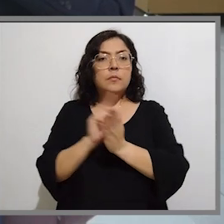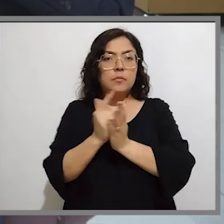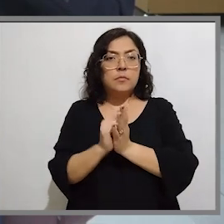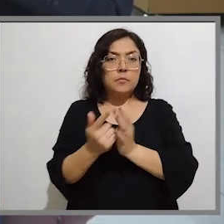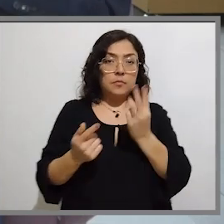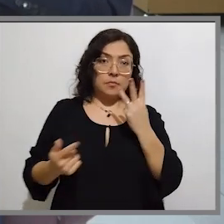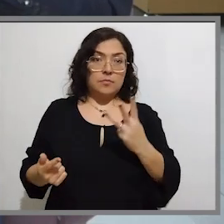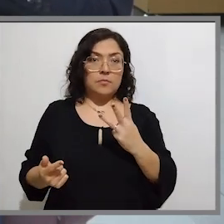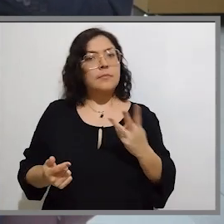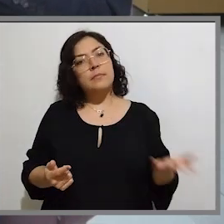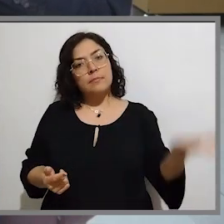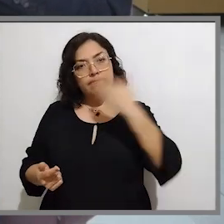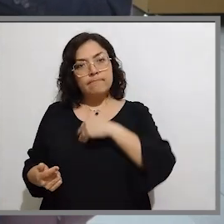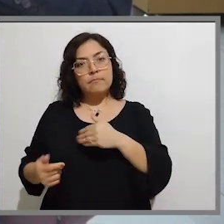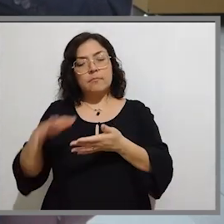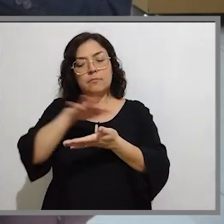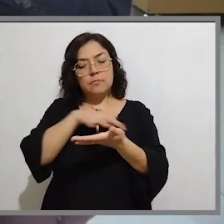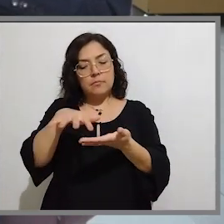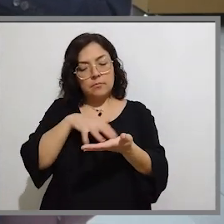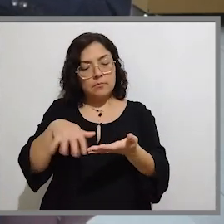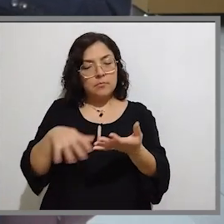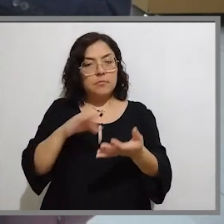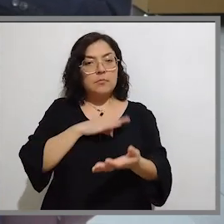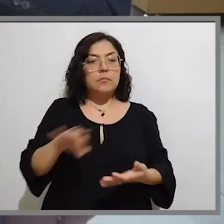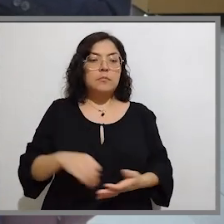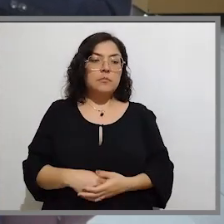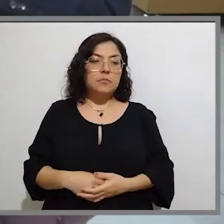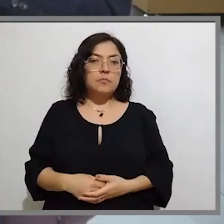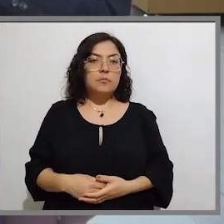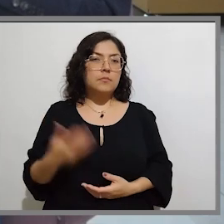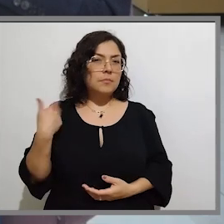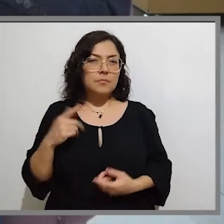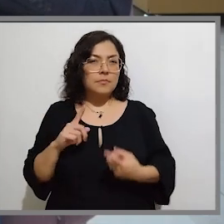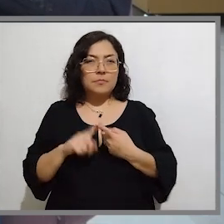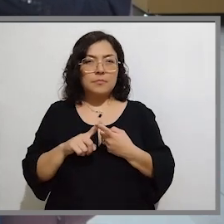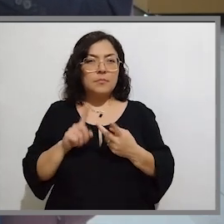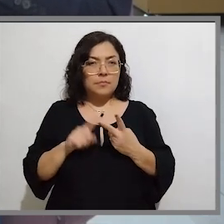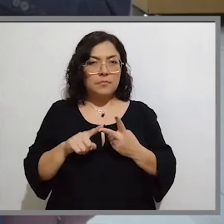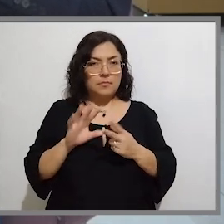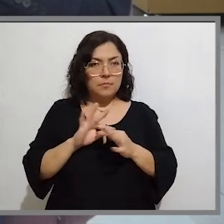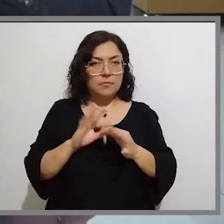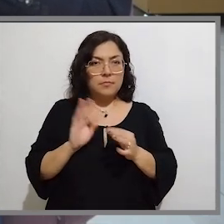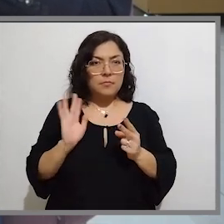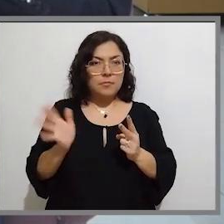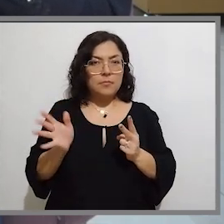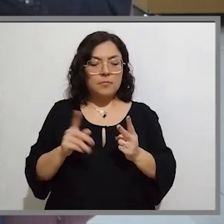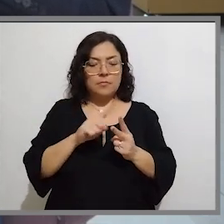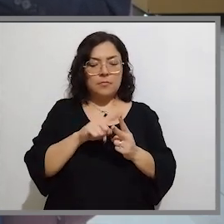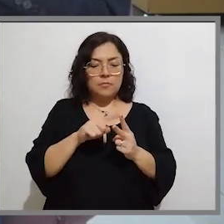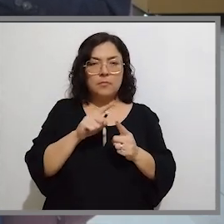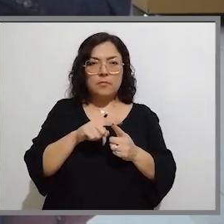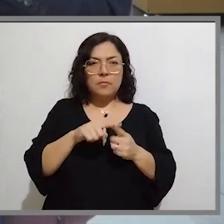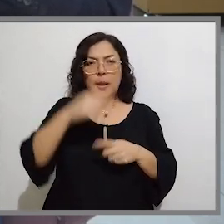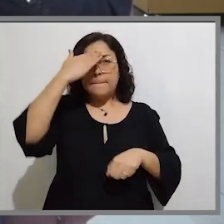estas obras que son muy interesantes, tanto las dos que les referencié en la primera parte del programa,